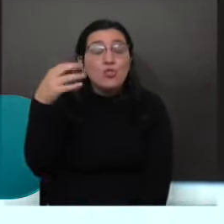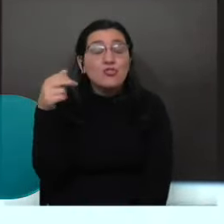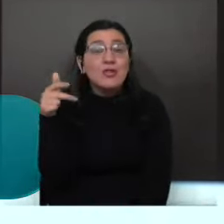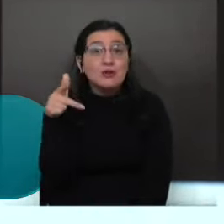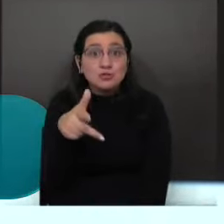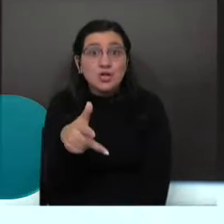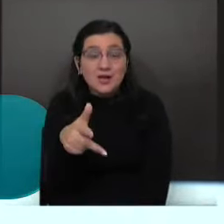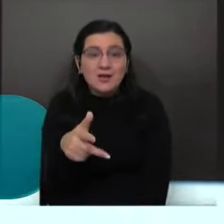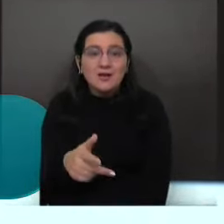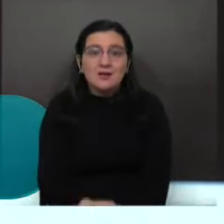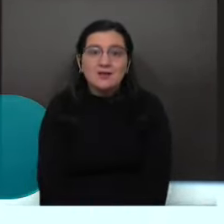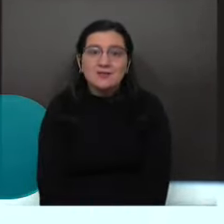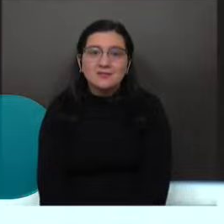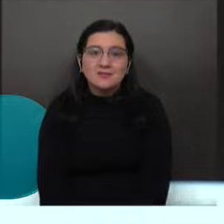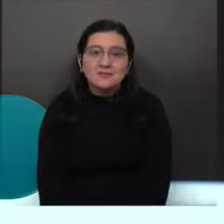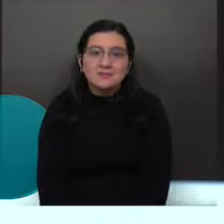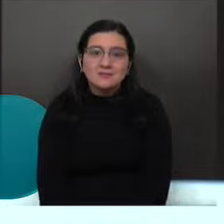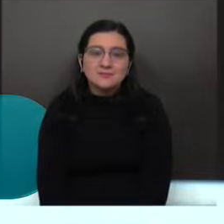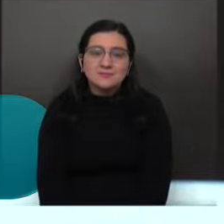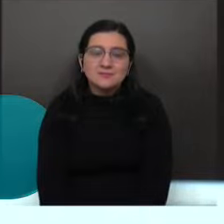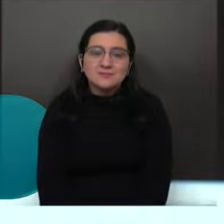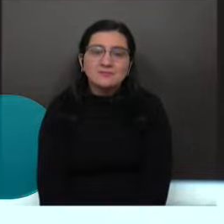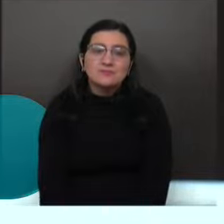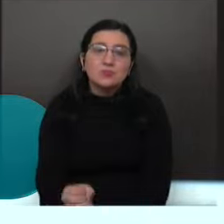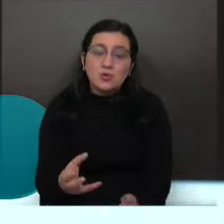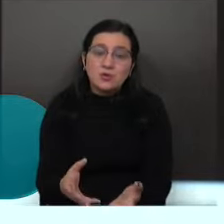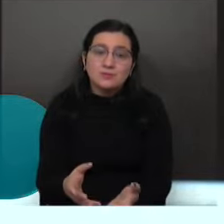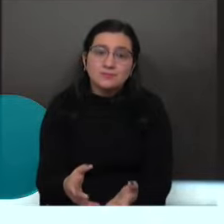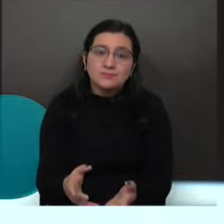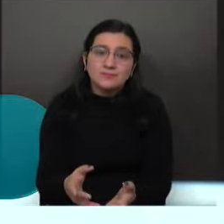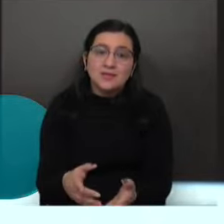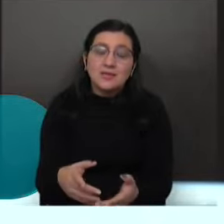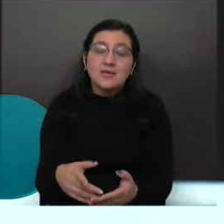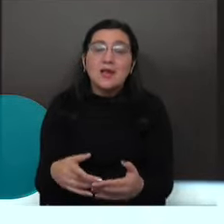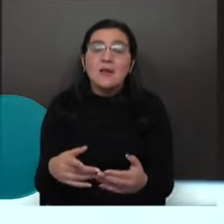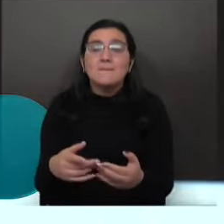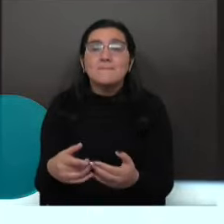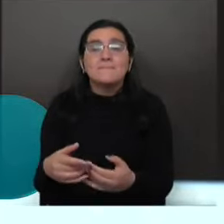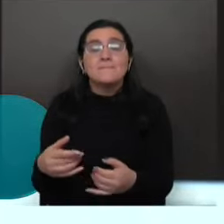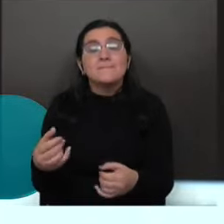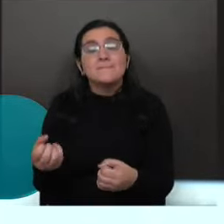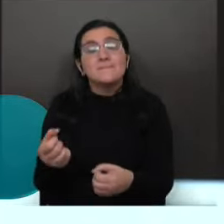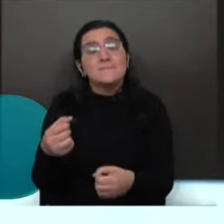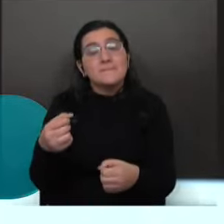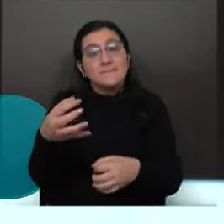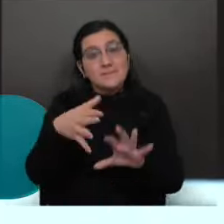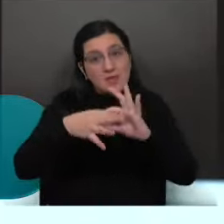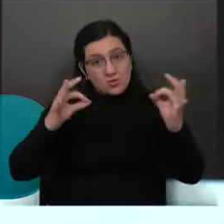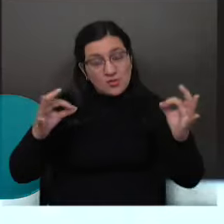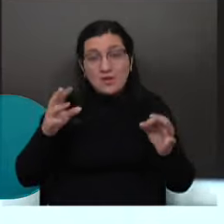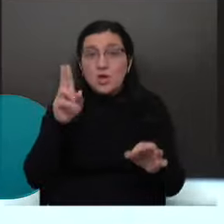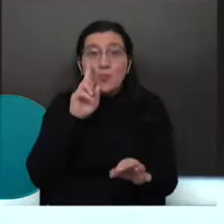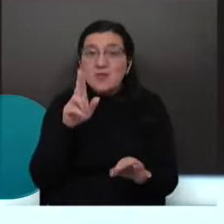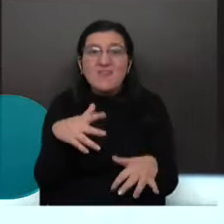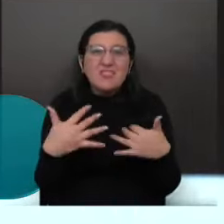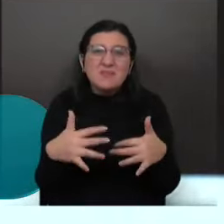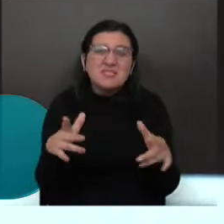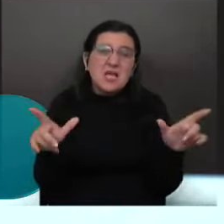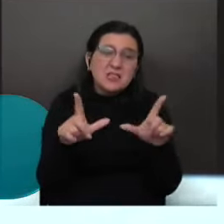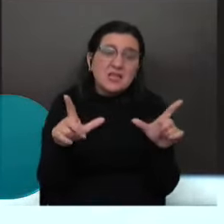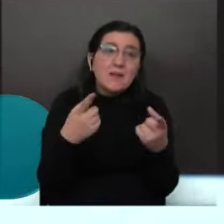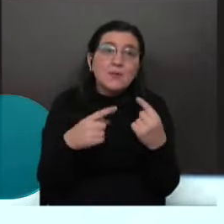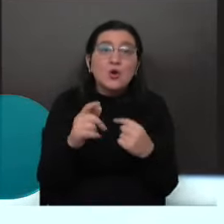y que bueno él en el en el mensaje me contaba que en realidad él no veía mucha tele pero